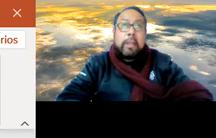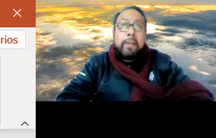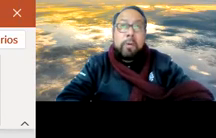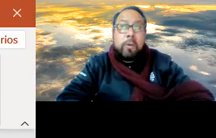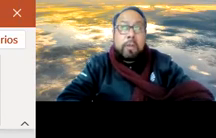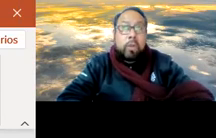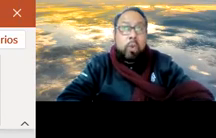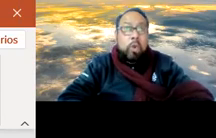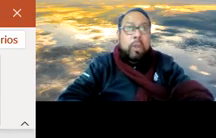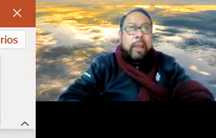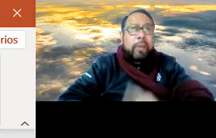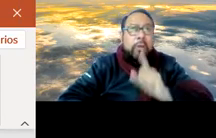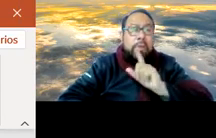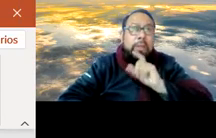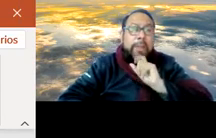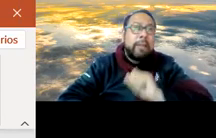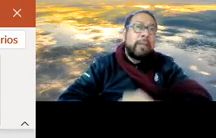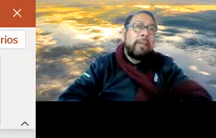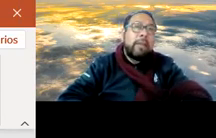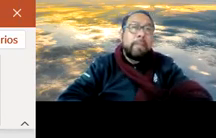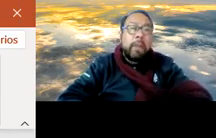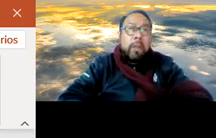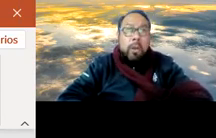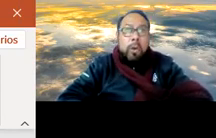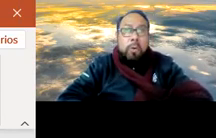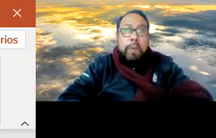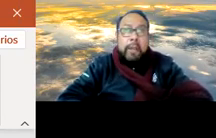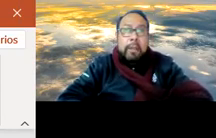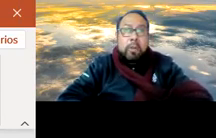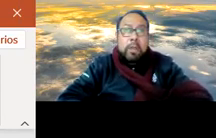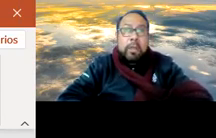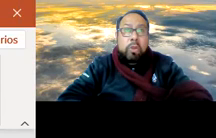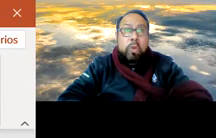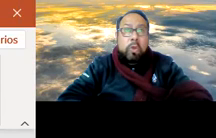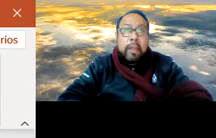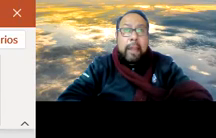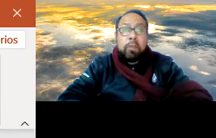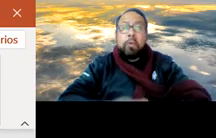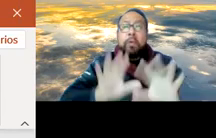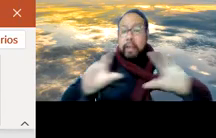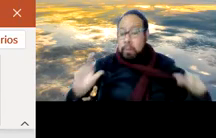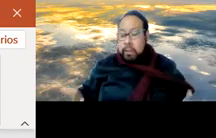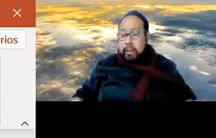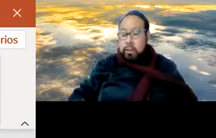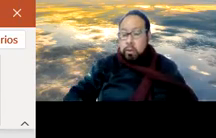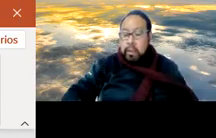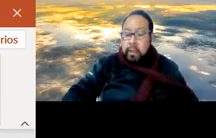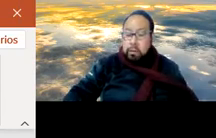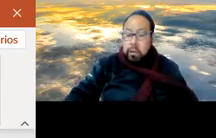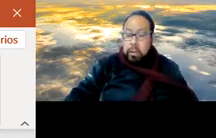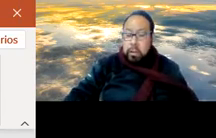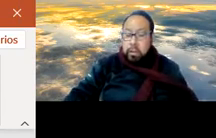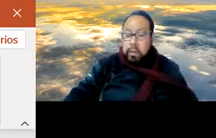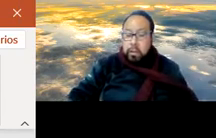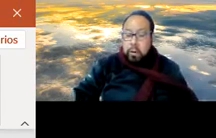Entonces, luego tenemos los estudios de caso. En sus disciplinas sí se ocupan estos estudios de caso. Un ejemplo sería el estudio de